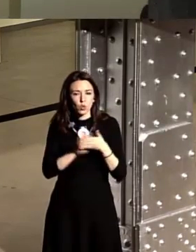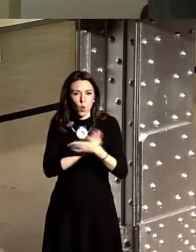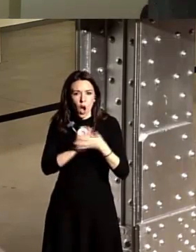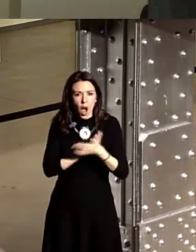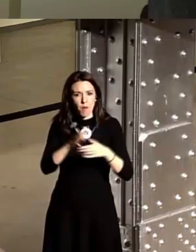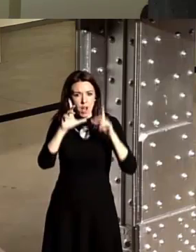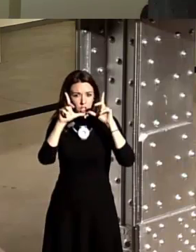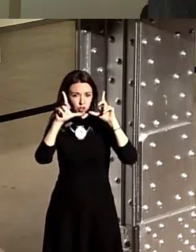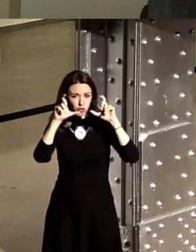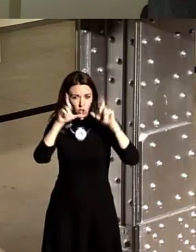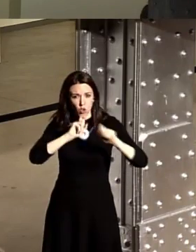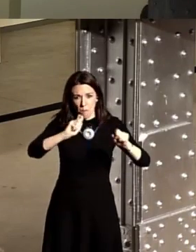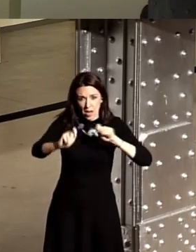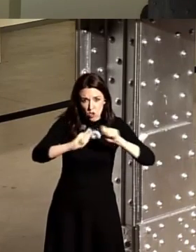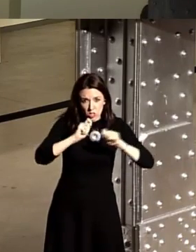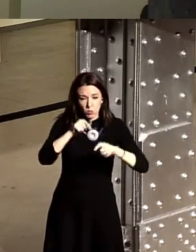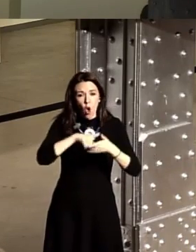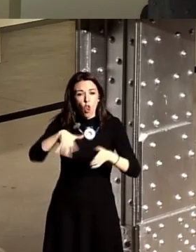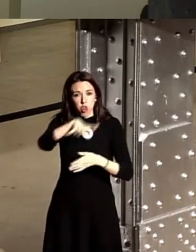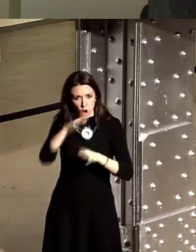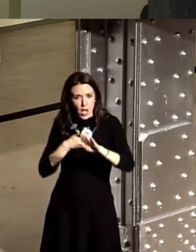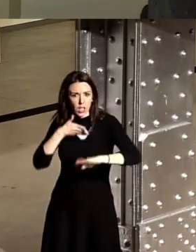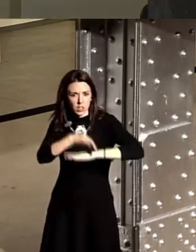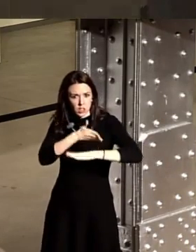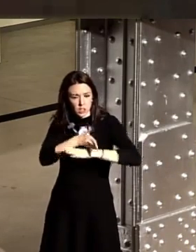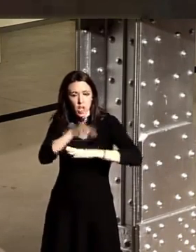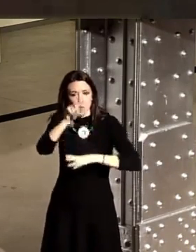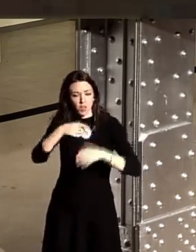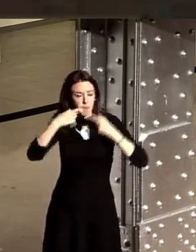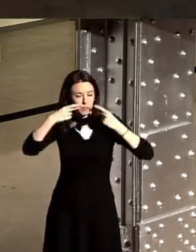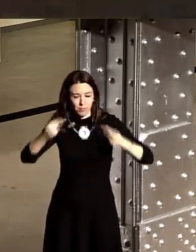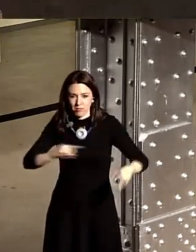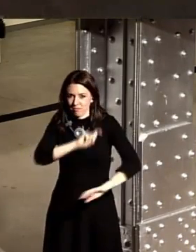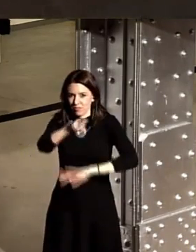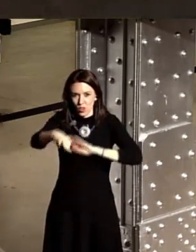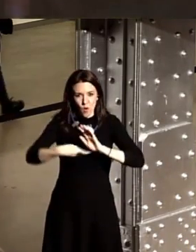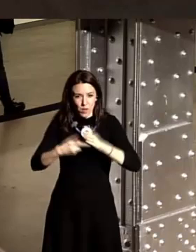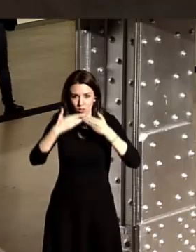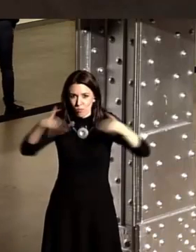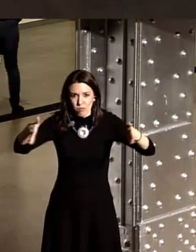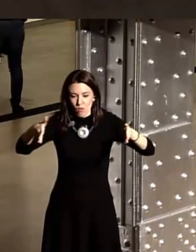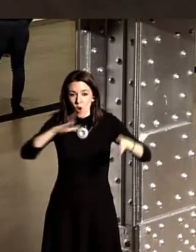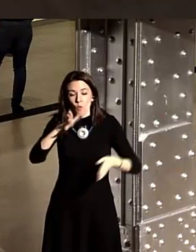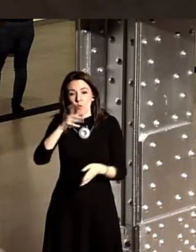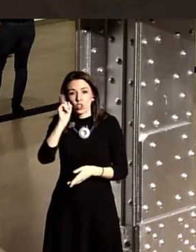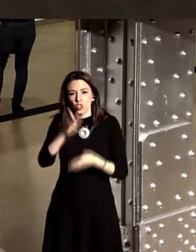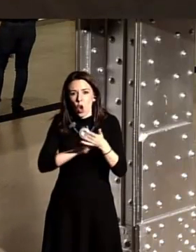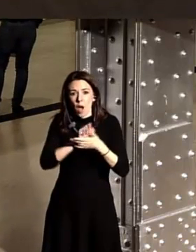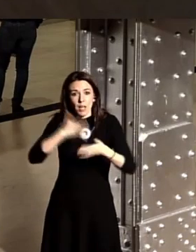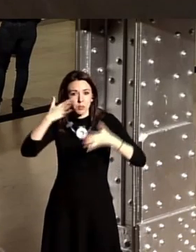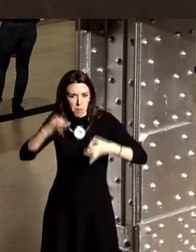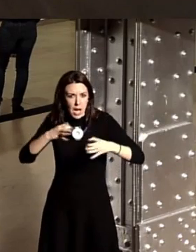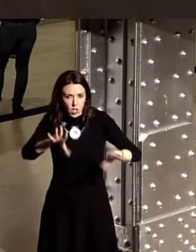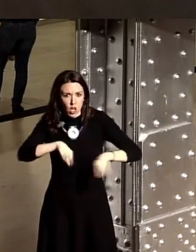Fotoperiodismo, hablas de esos lugares que cubres, pero también te desnudas por completo porque no solo hablas de los peligros que has